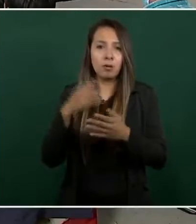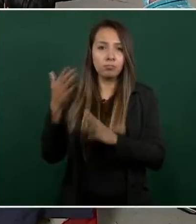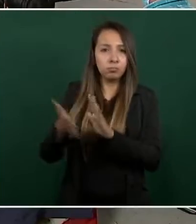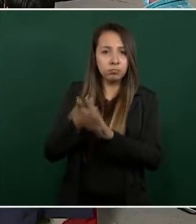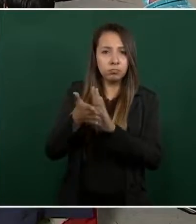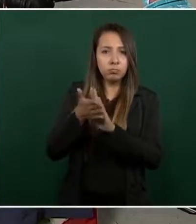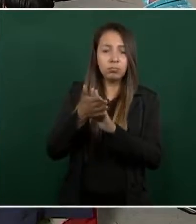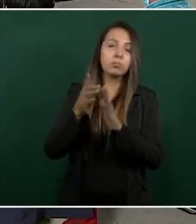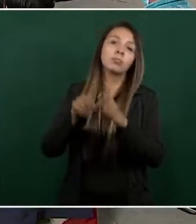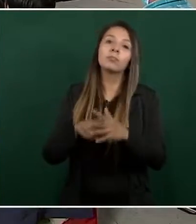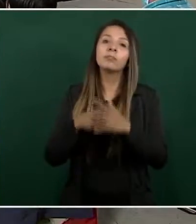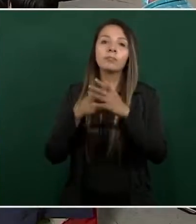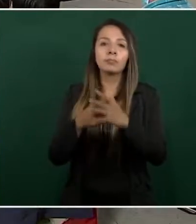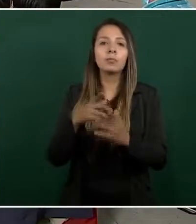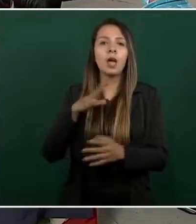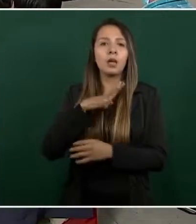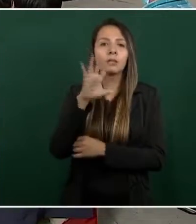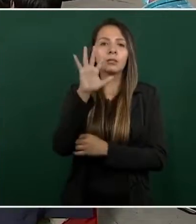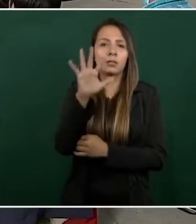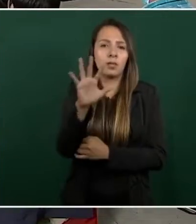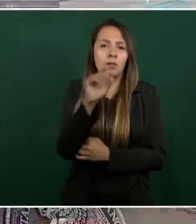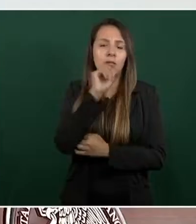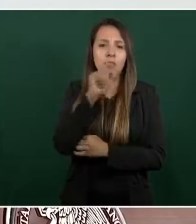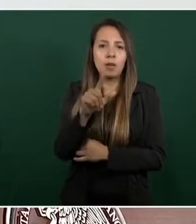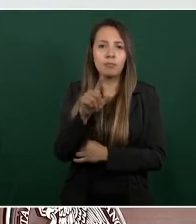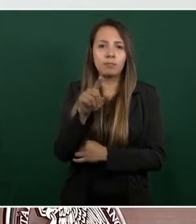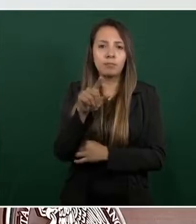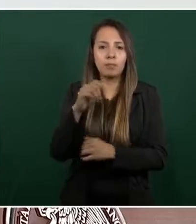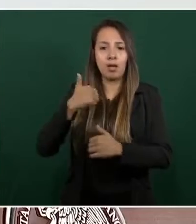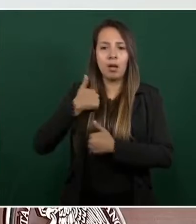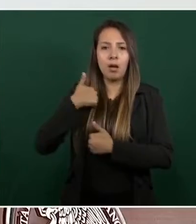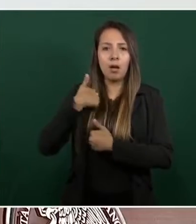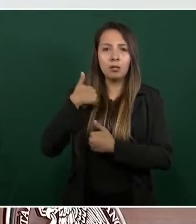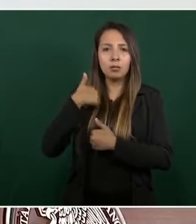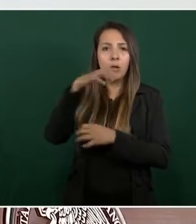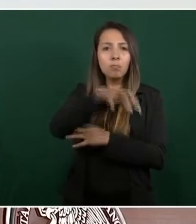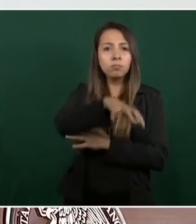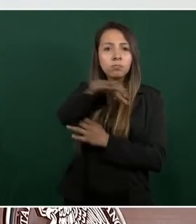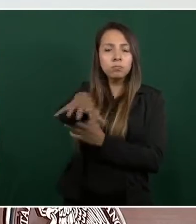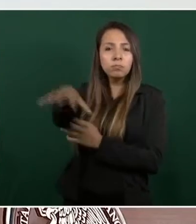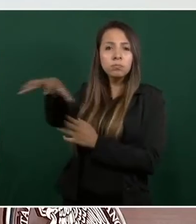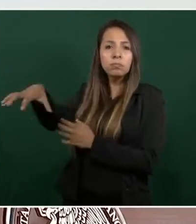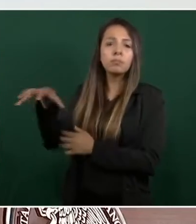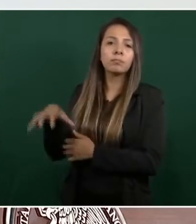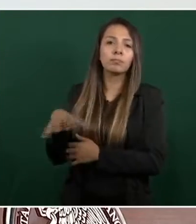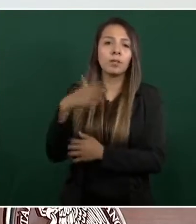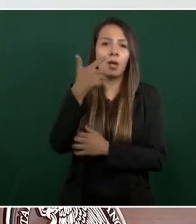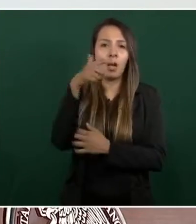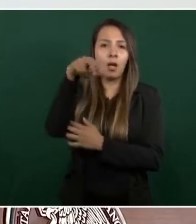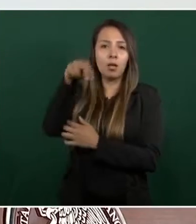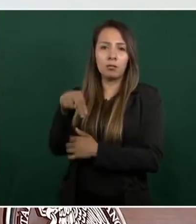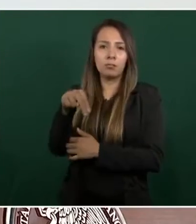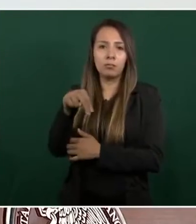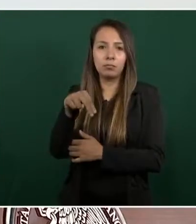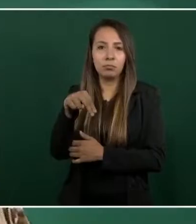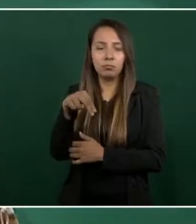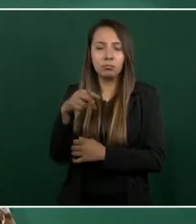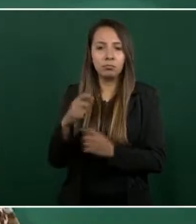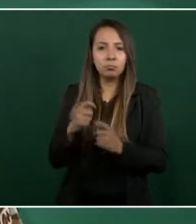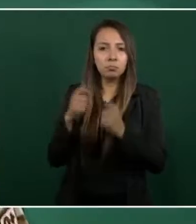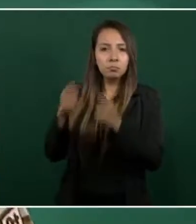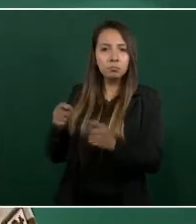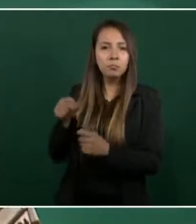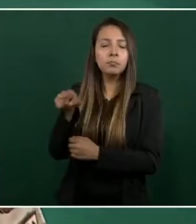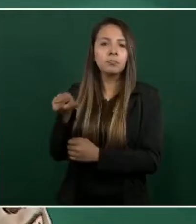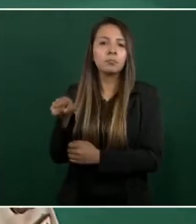cinco instalaciones del Ejército que fueron entregadas a la Guardia Nacional y en las cuales se